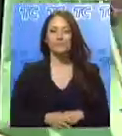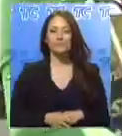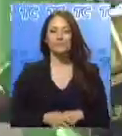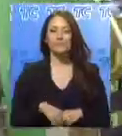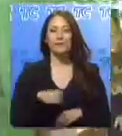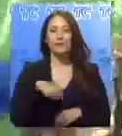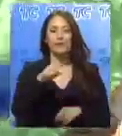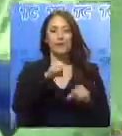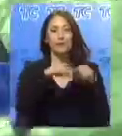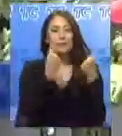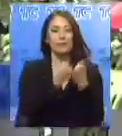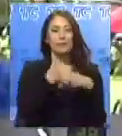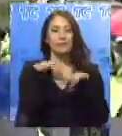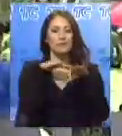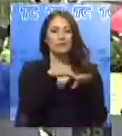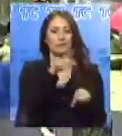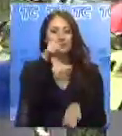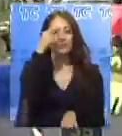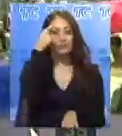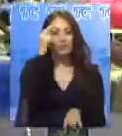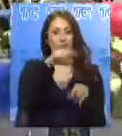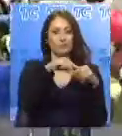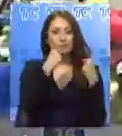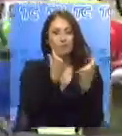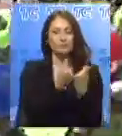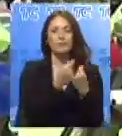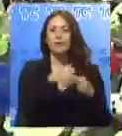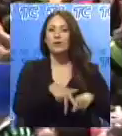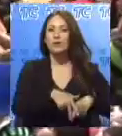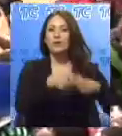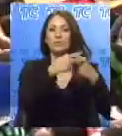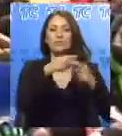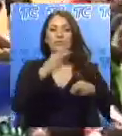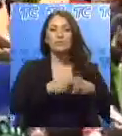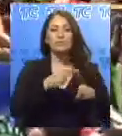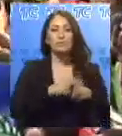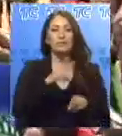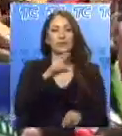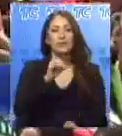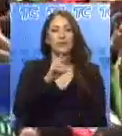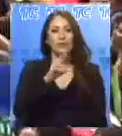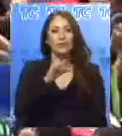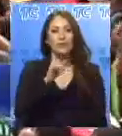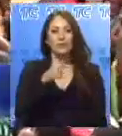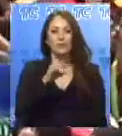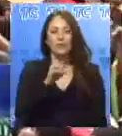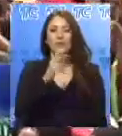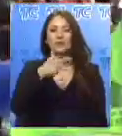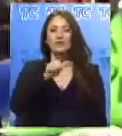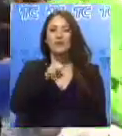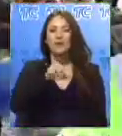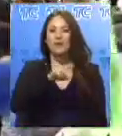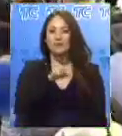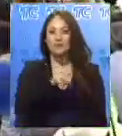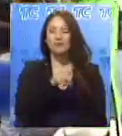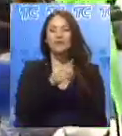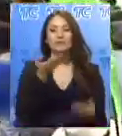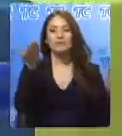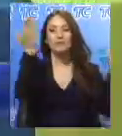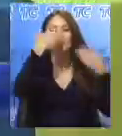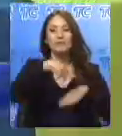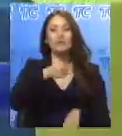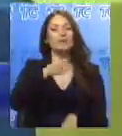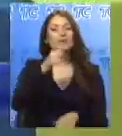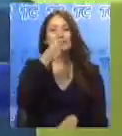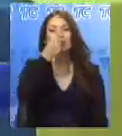La marcha de los sectores que respaldan la gestión gubernamental saldrá de la avenida Rodrigo de Chávez en el sur de Quito y culminará en la Plaza de Santo Domingo.